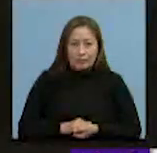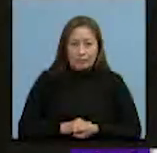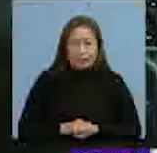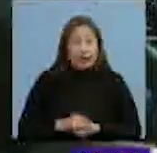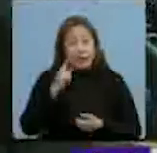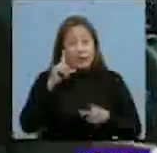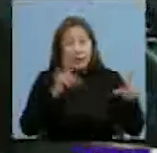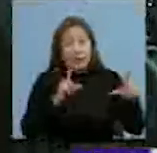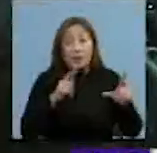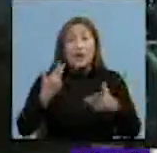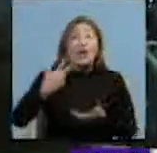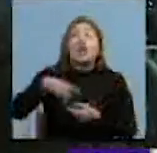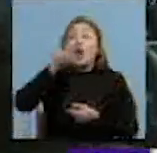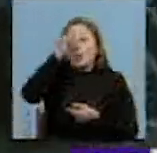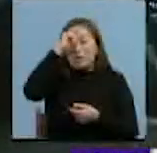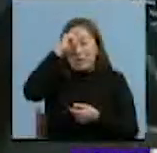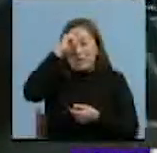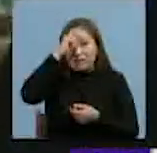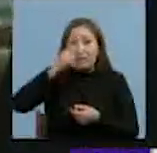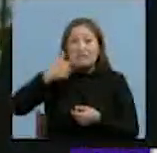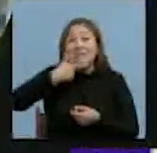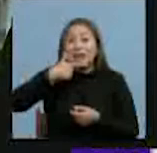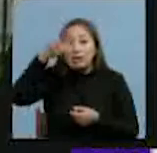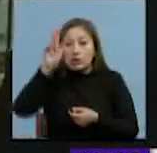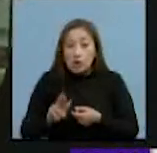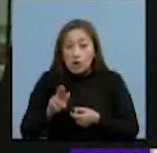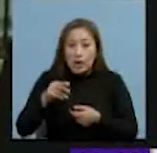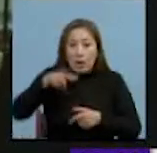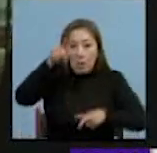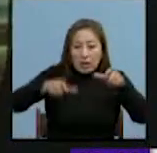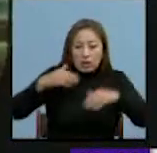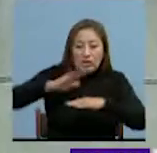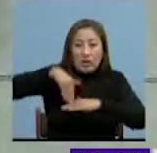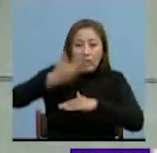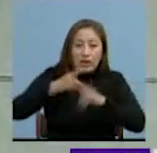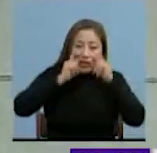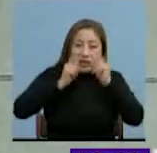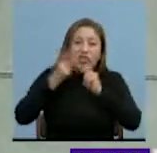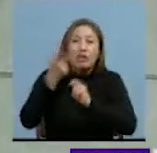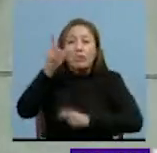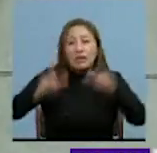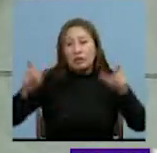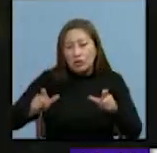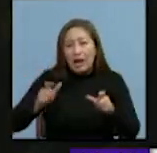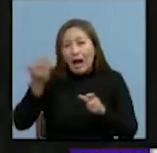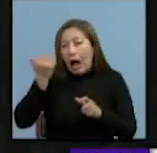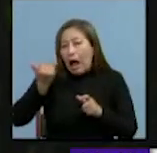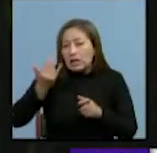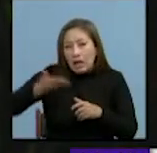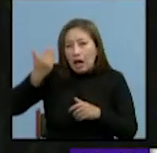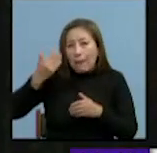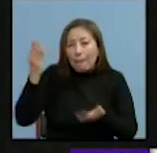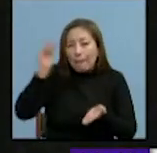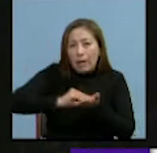Bueno, acabamos de estar en la guardia del Hospital San Roque, donde hoy visitamos a tres personas, pero que generalmente vemos un poco más, uh-huh.